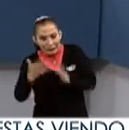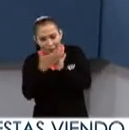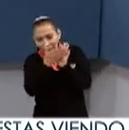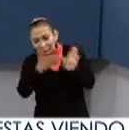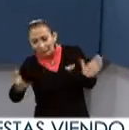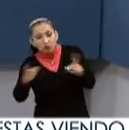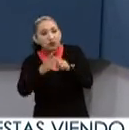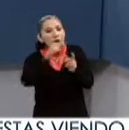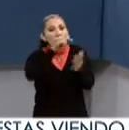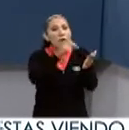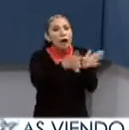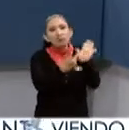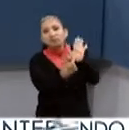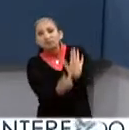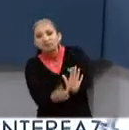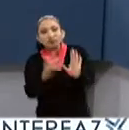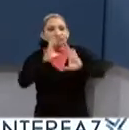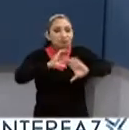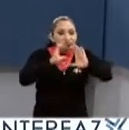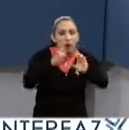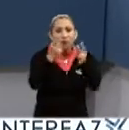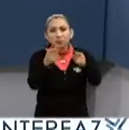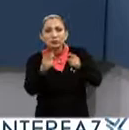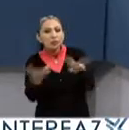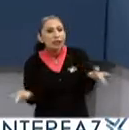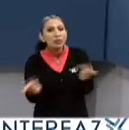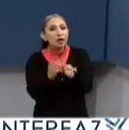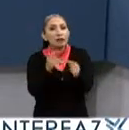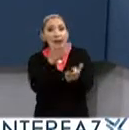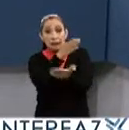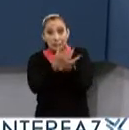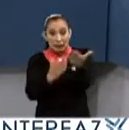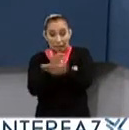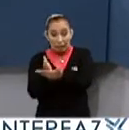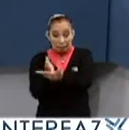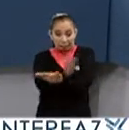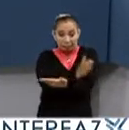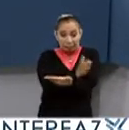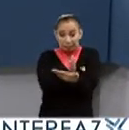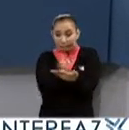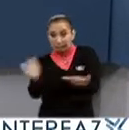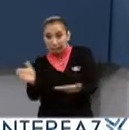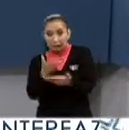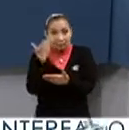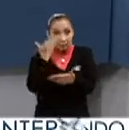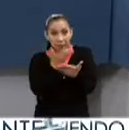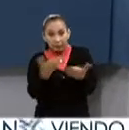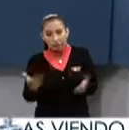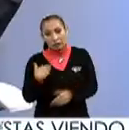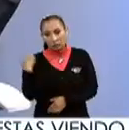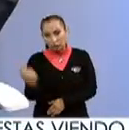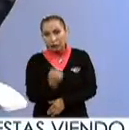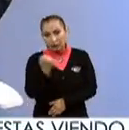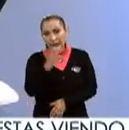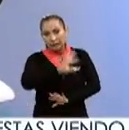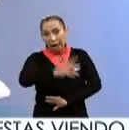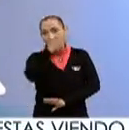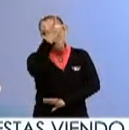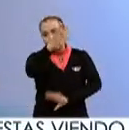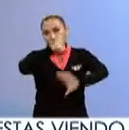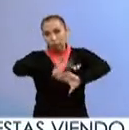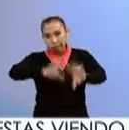temporada, dónde se están presentando. Me estaba comentando que vamos a la mitad, ¿no? de la temporada. Afortunadamente tenemos